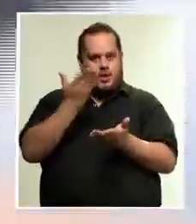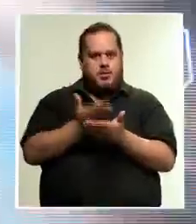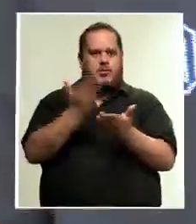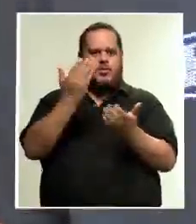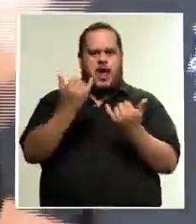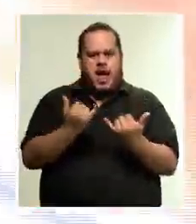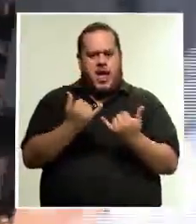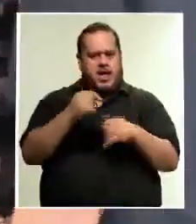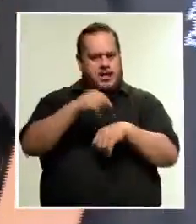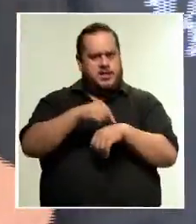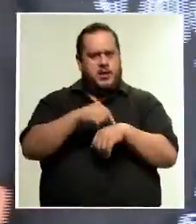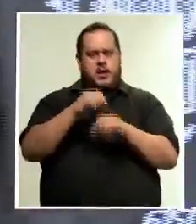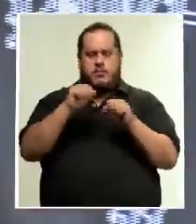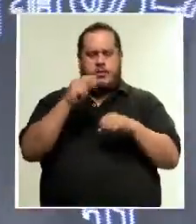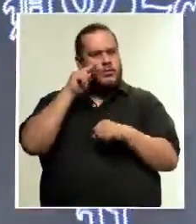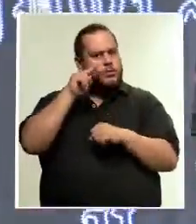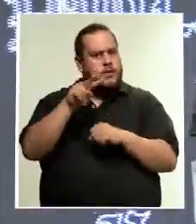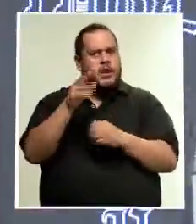hora